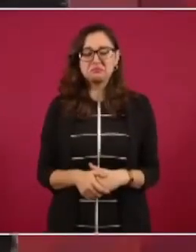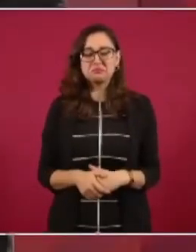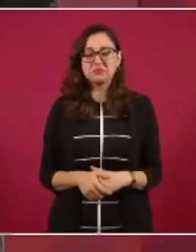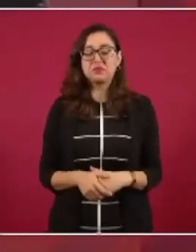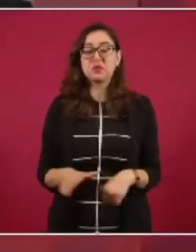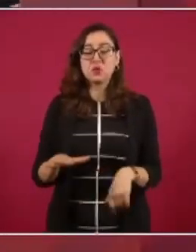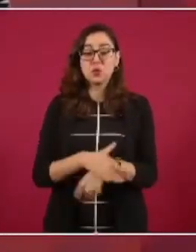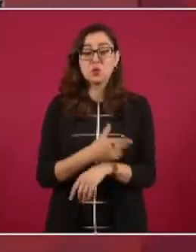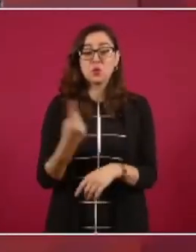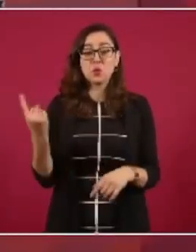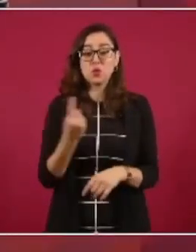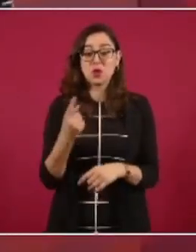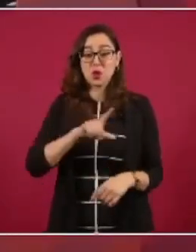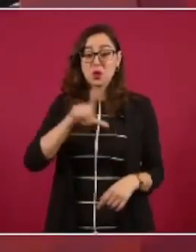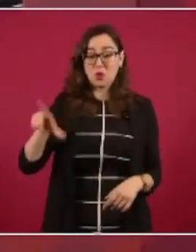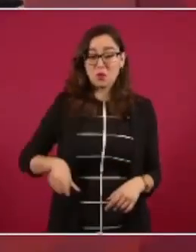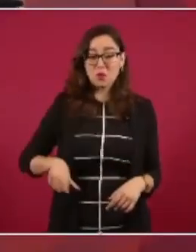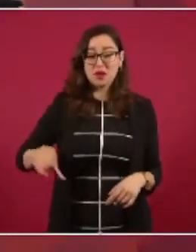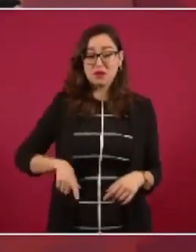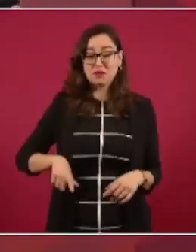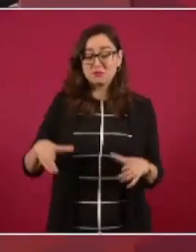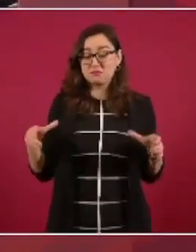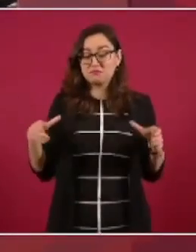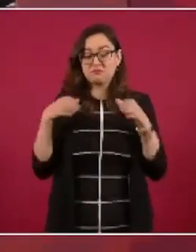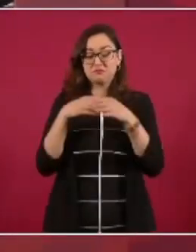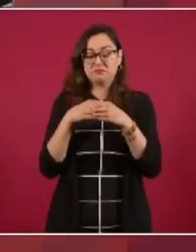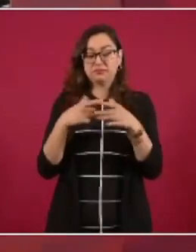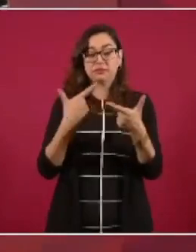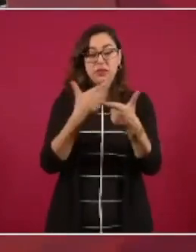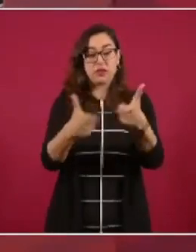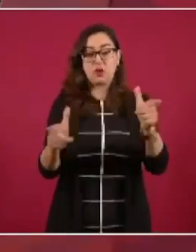estaba convertido en facilitador